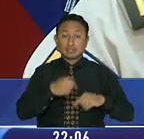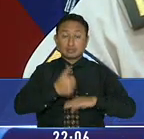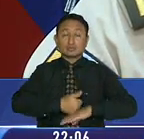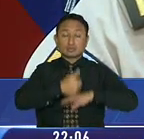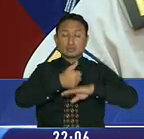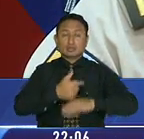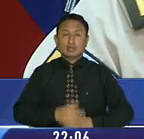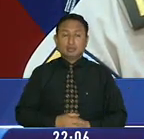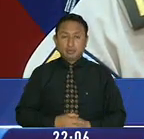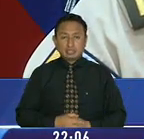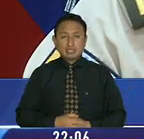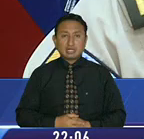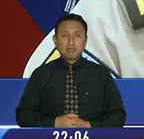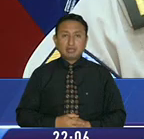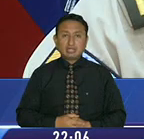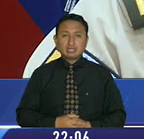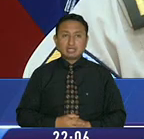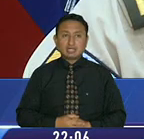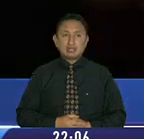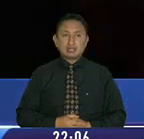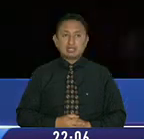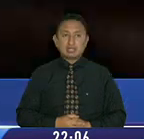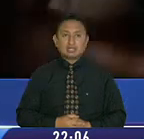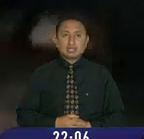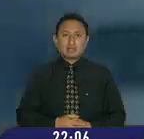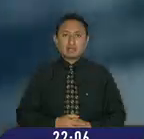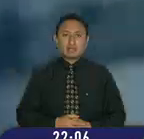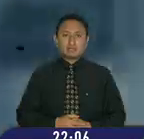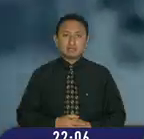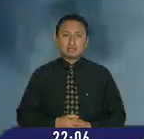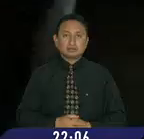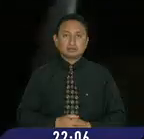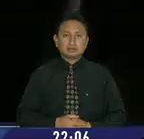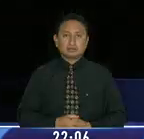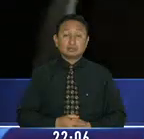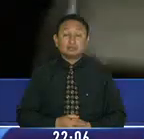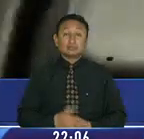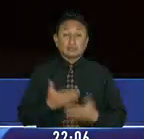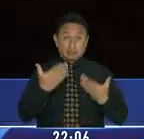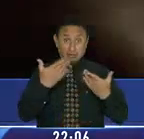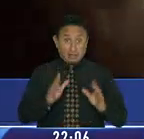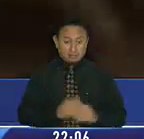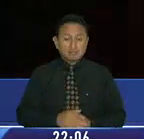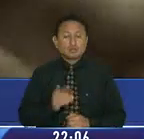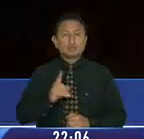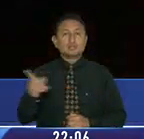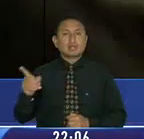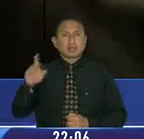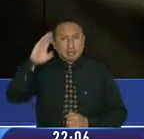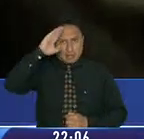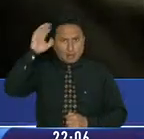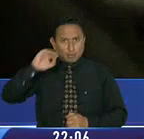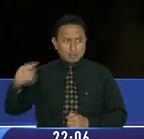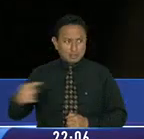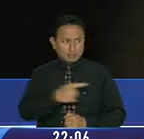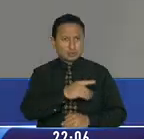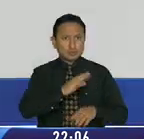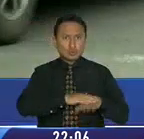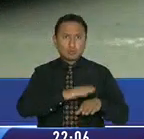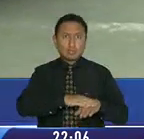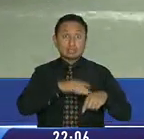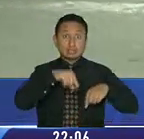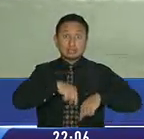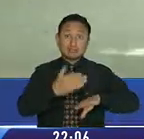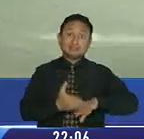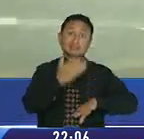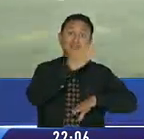autoridad competente, dictados prisión preventiva. Pero no era todo, saltó a los pocos minutos en el sistema policial que serían los responsables de un